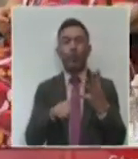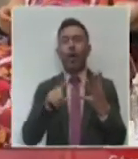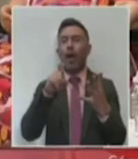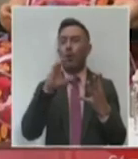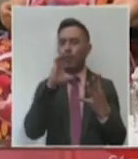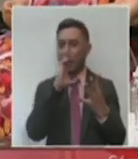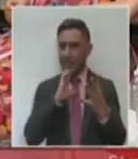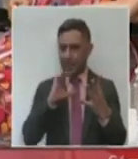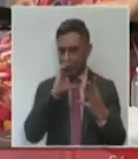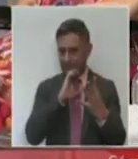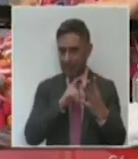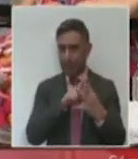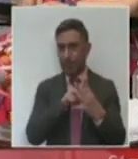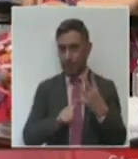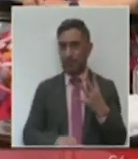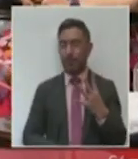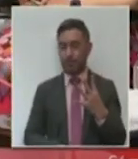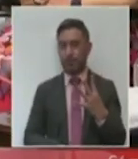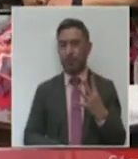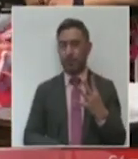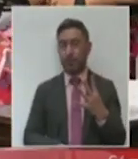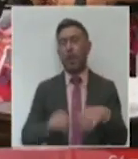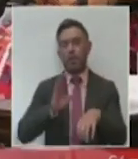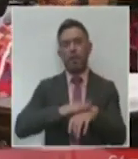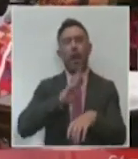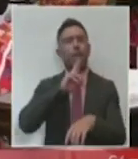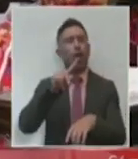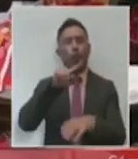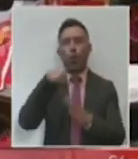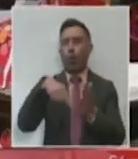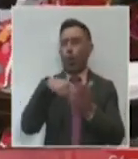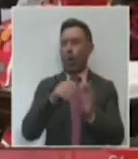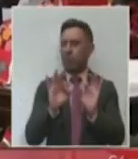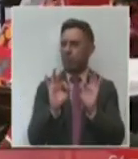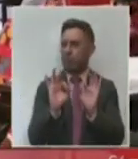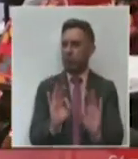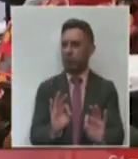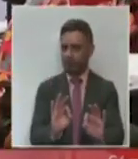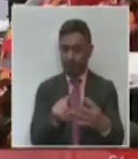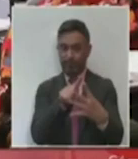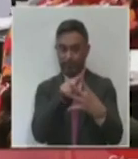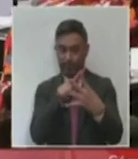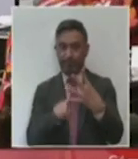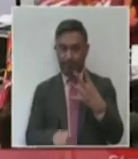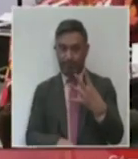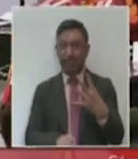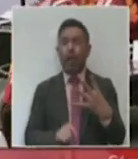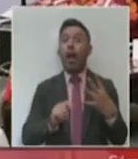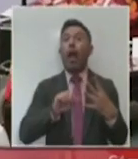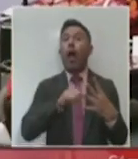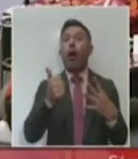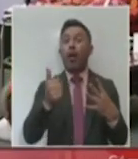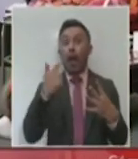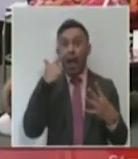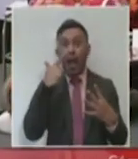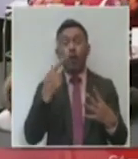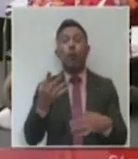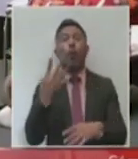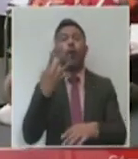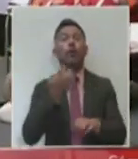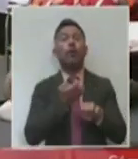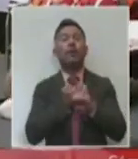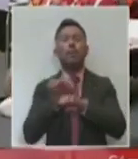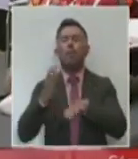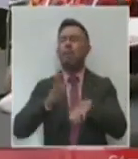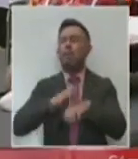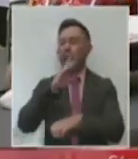Aguascalientes. ¿Cuáles son las cuatro entidades, yo diría, más desafortunadas en